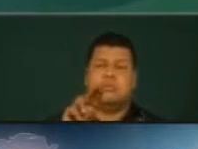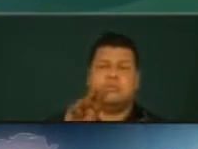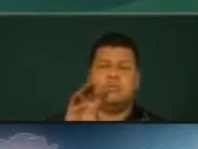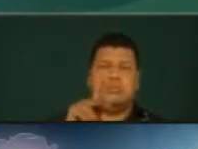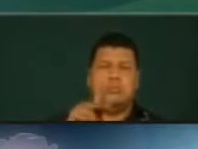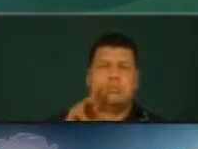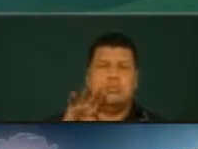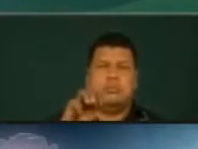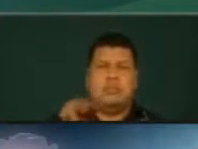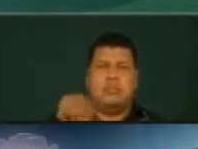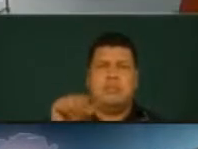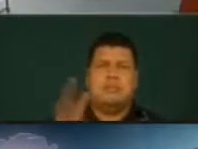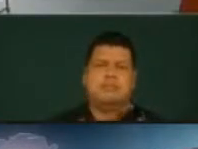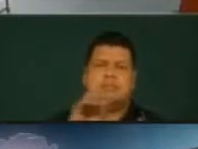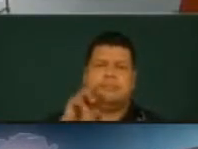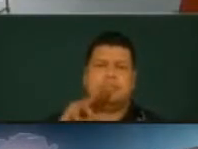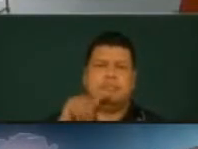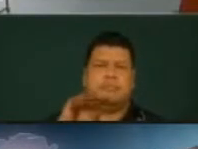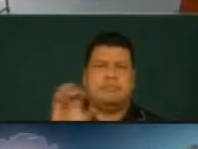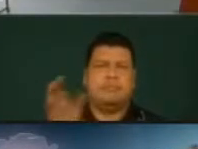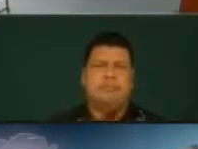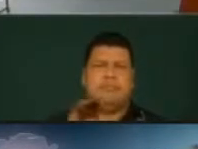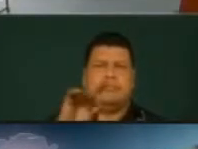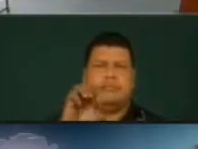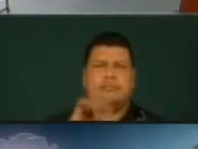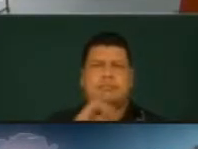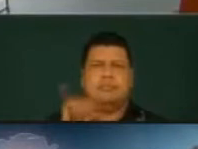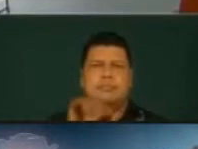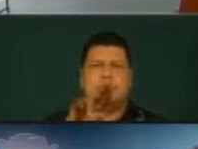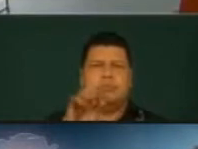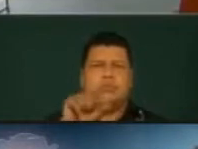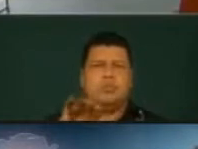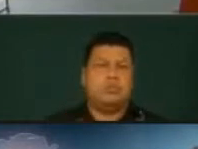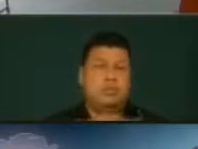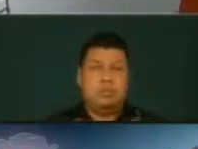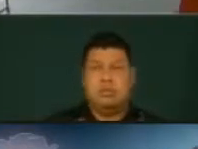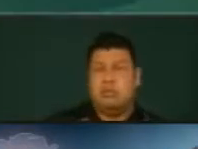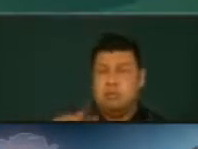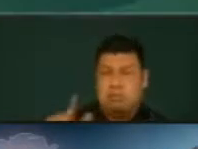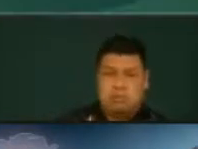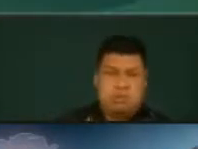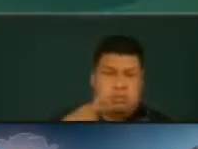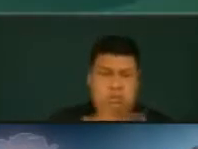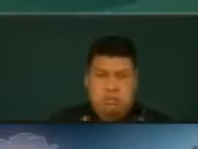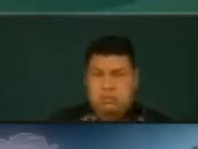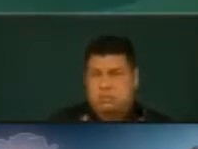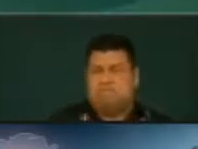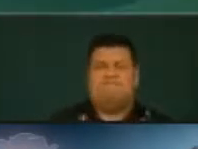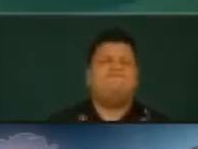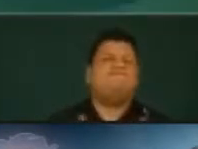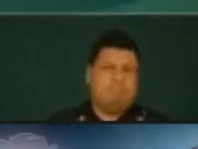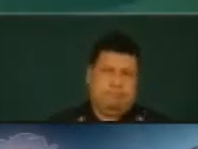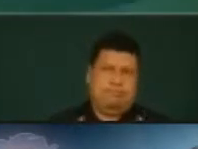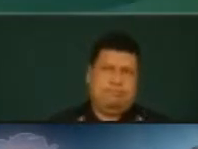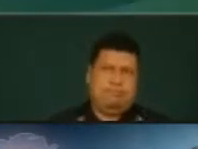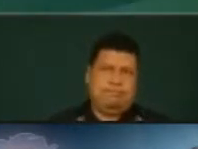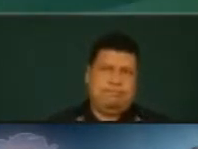Sin embargo, ninguno de estos países de la Unión Europea no dejan de ser potencias